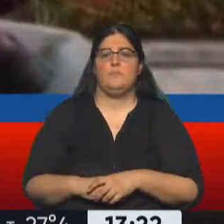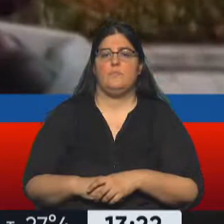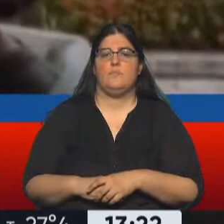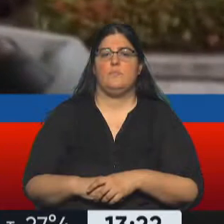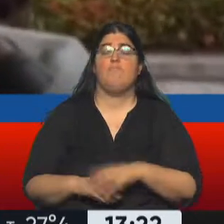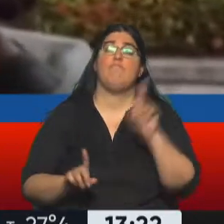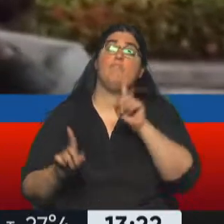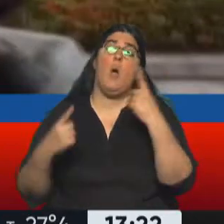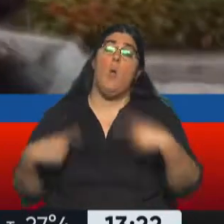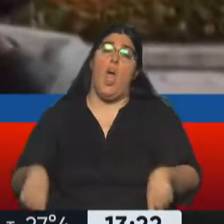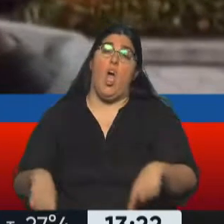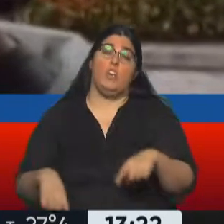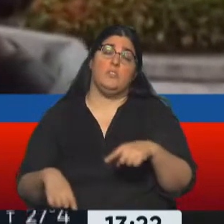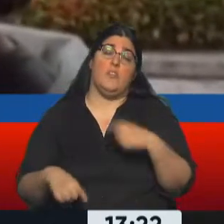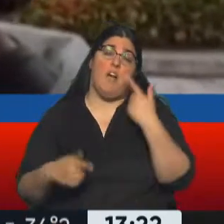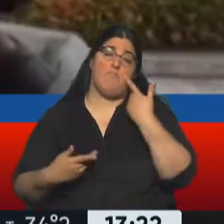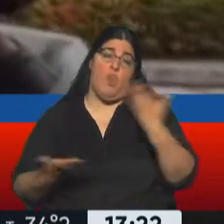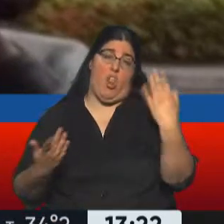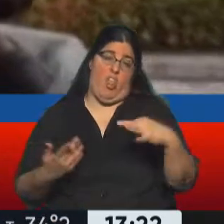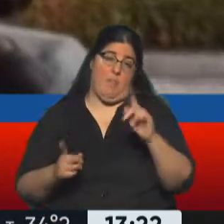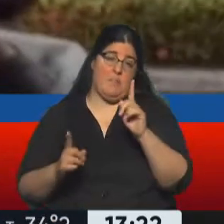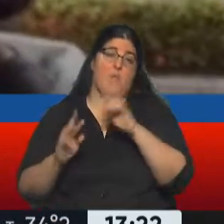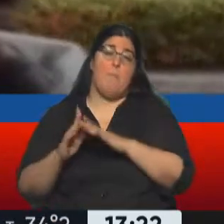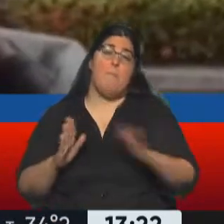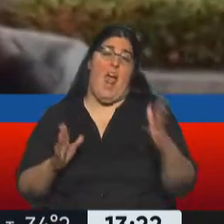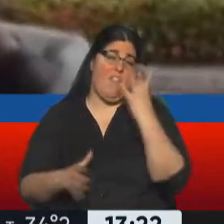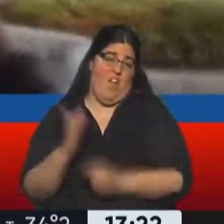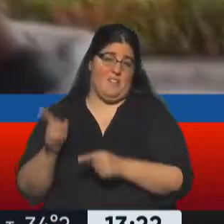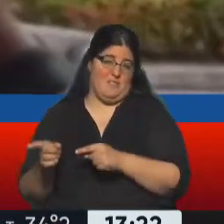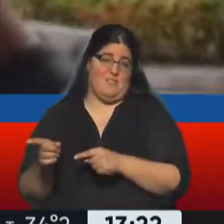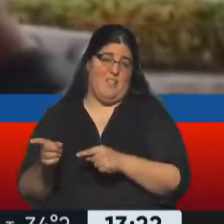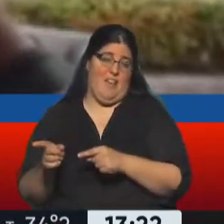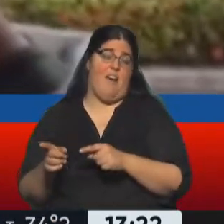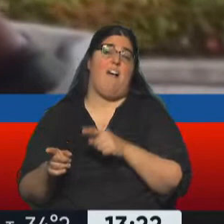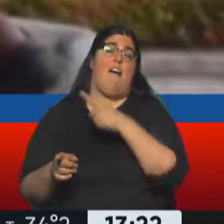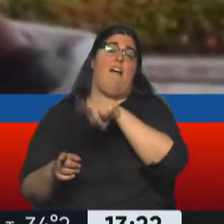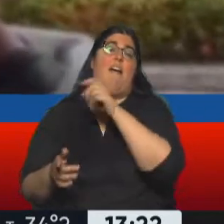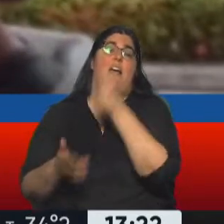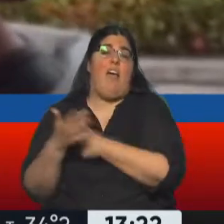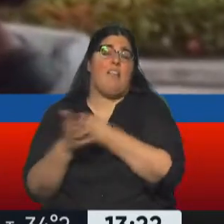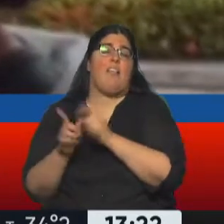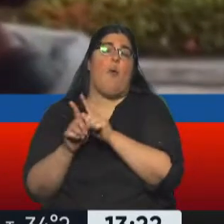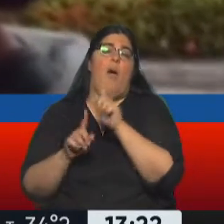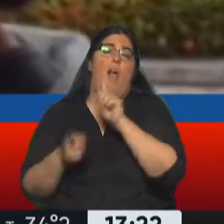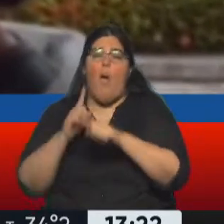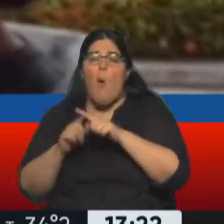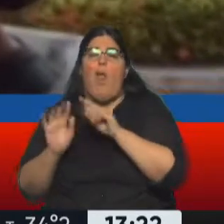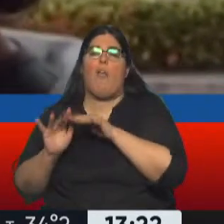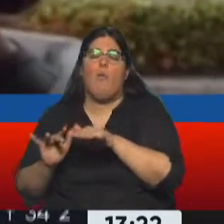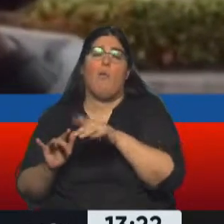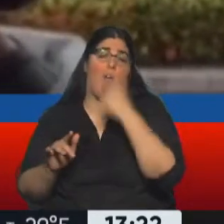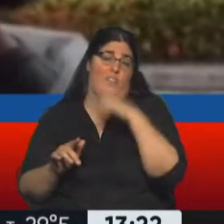Hay algunas cosas que revelar de esta operación fallida que se intentó articular y que ha sido un